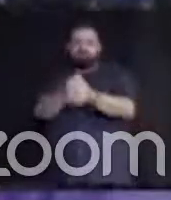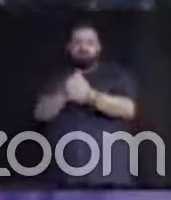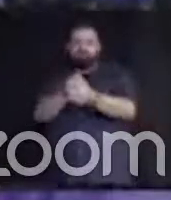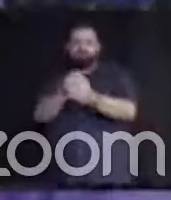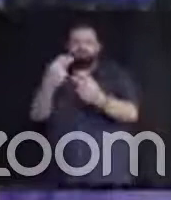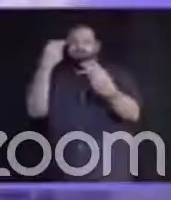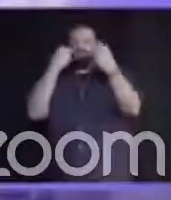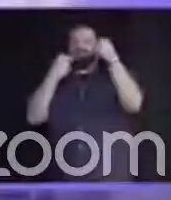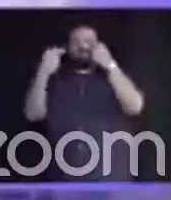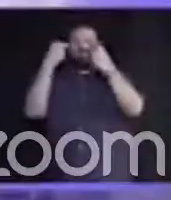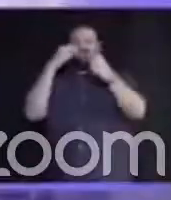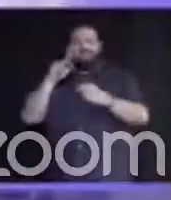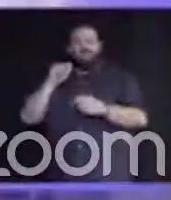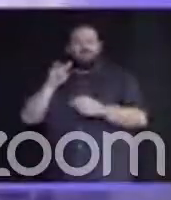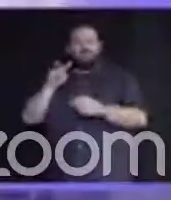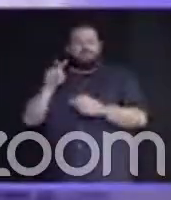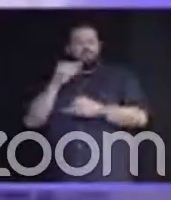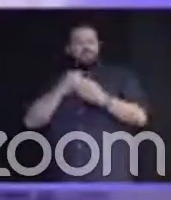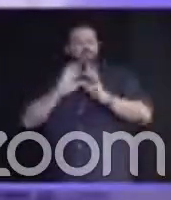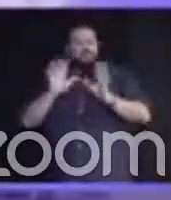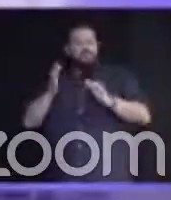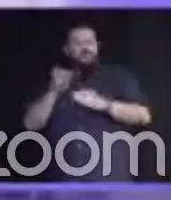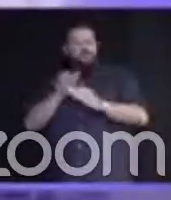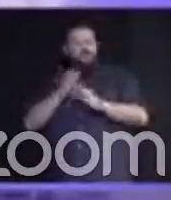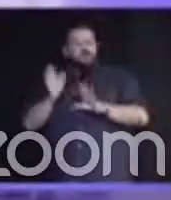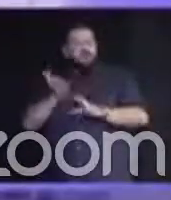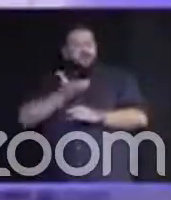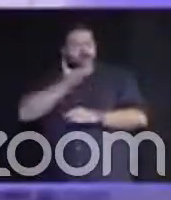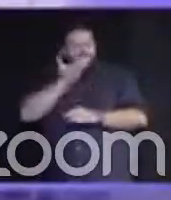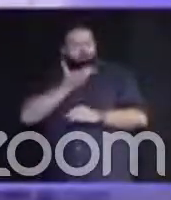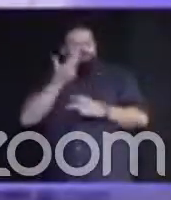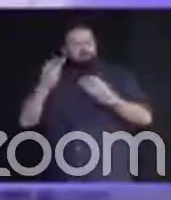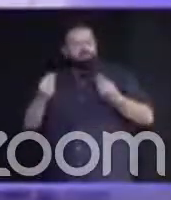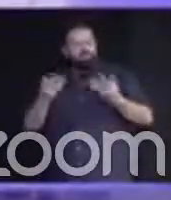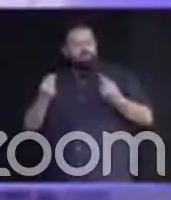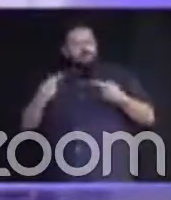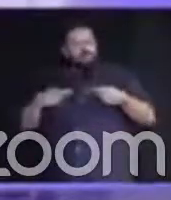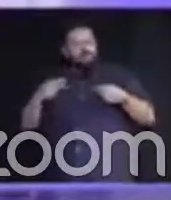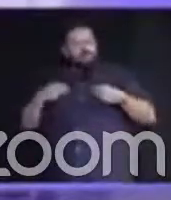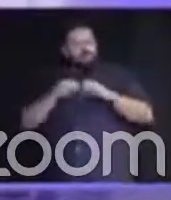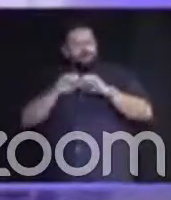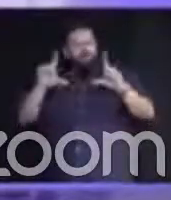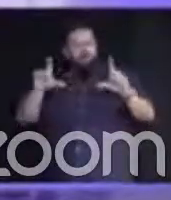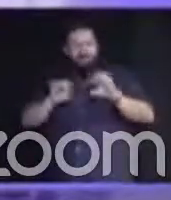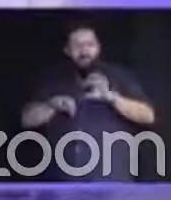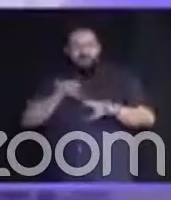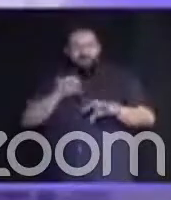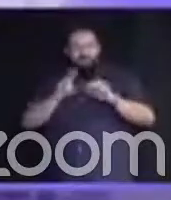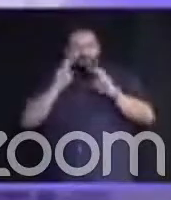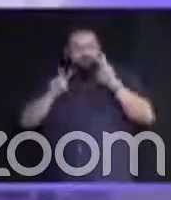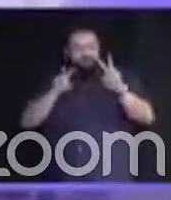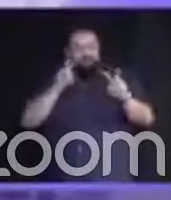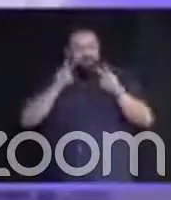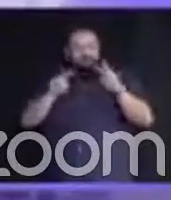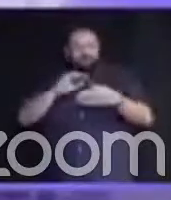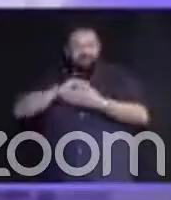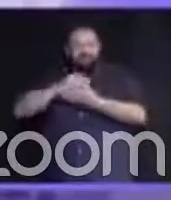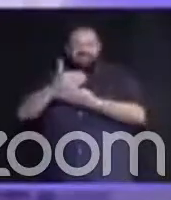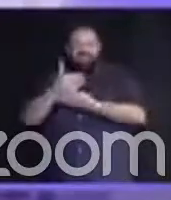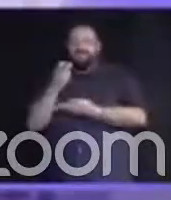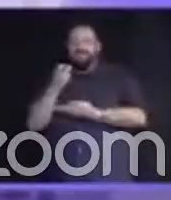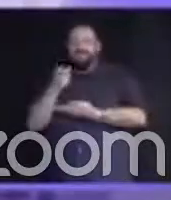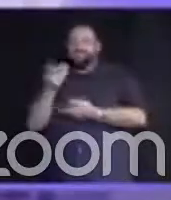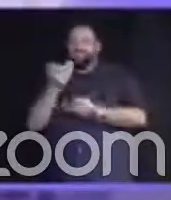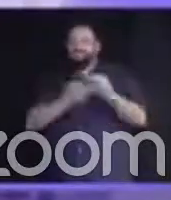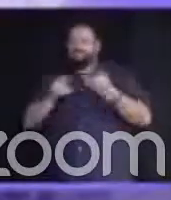están acostumbrando a utilizar la plataforma, ¿no? O sea, ya cada vez le pican más, le mueven más. Es una plataforma que